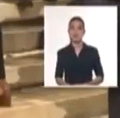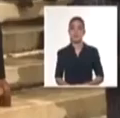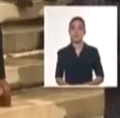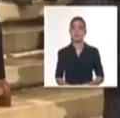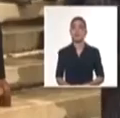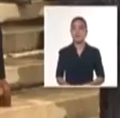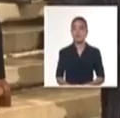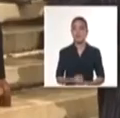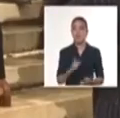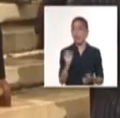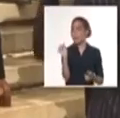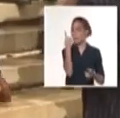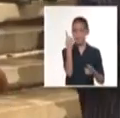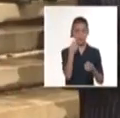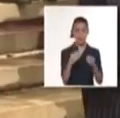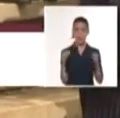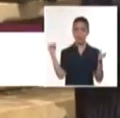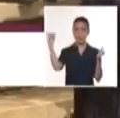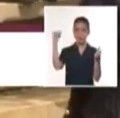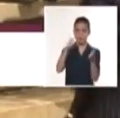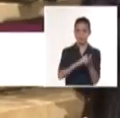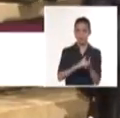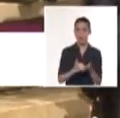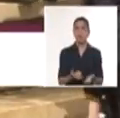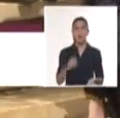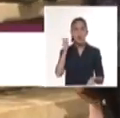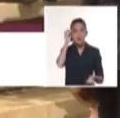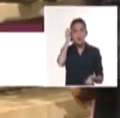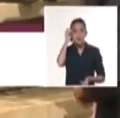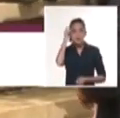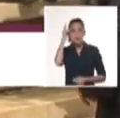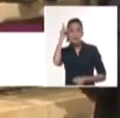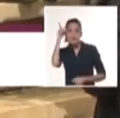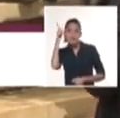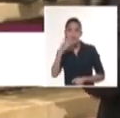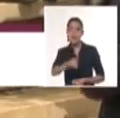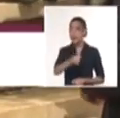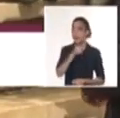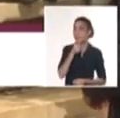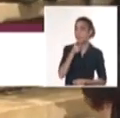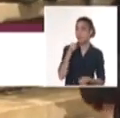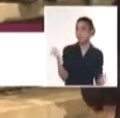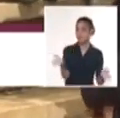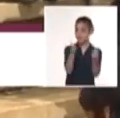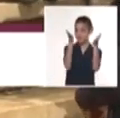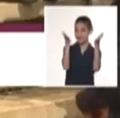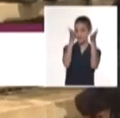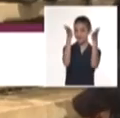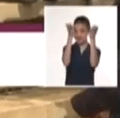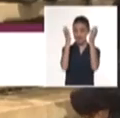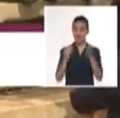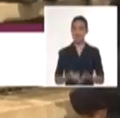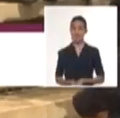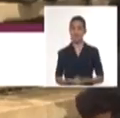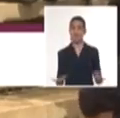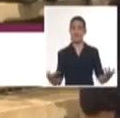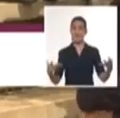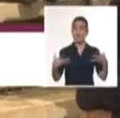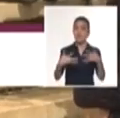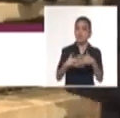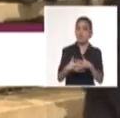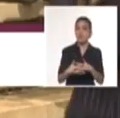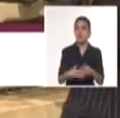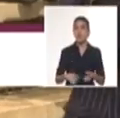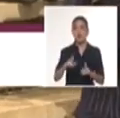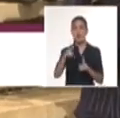de aquí muchas experiencias para mi crecimiento periodístico y poder tejer esa alianza de medios de comunicación